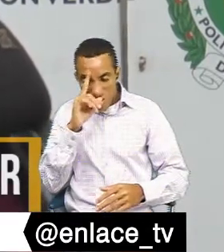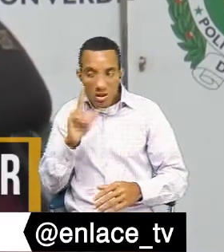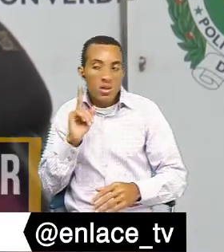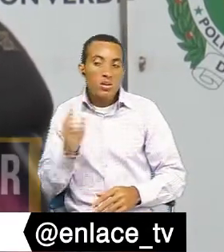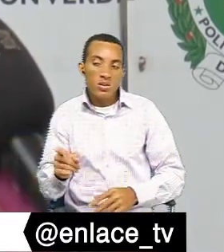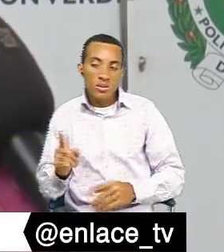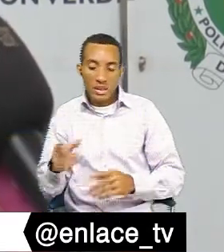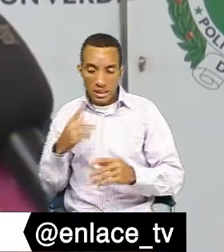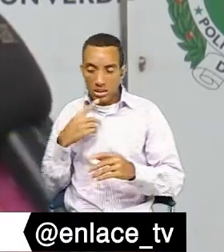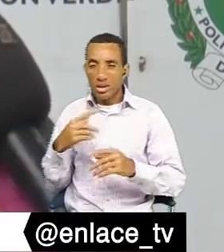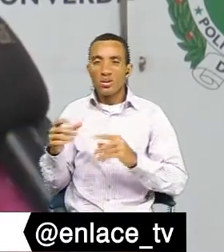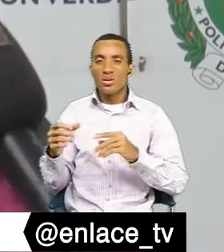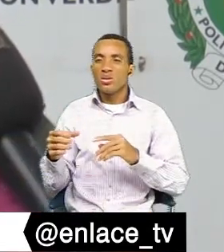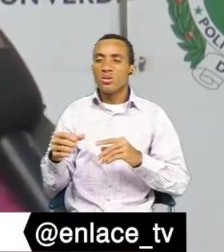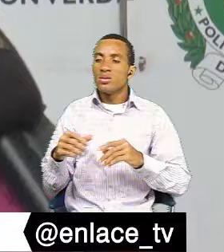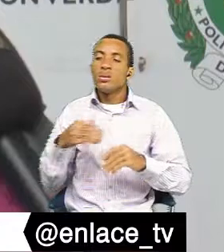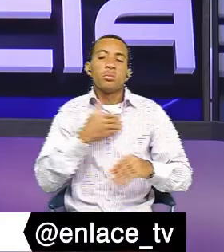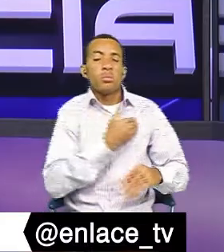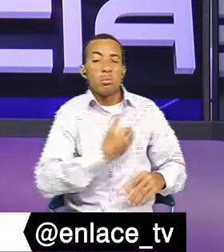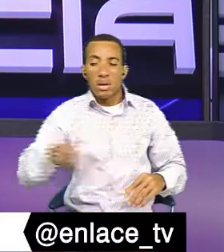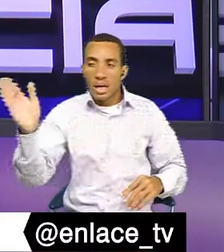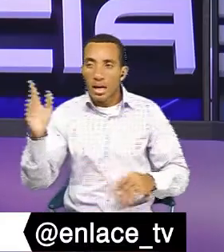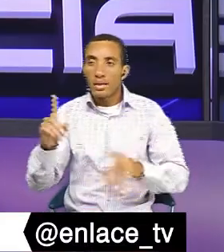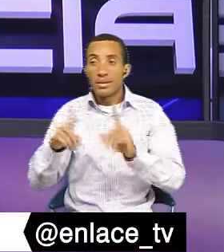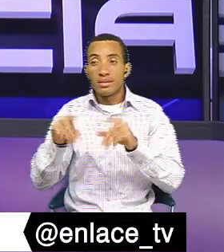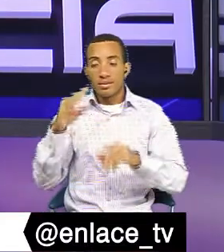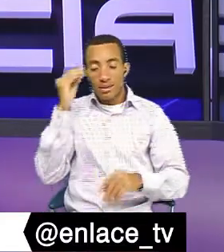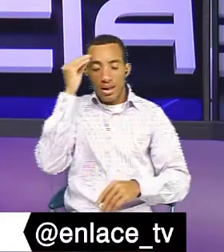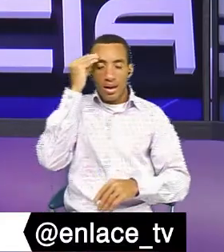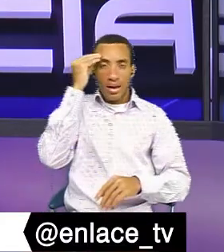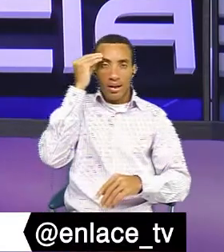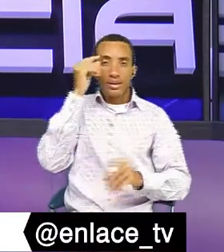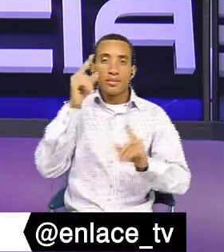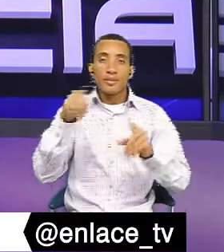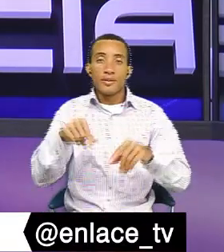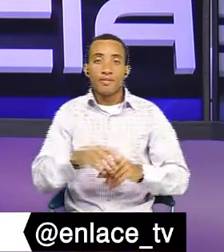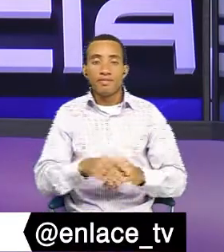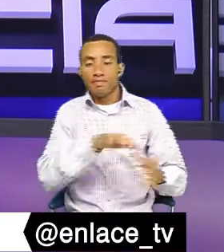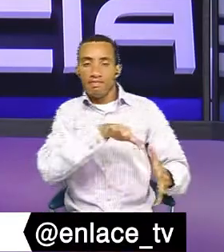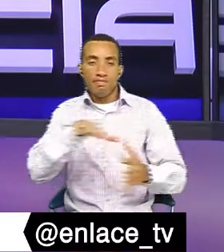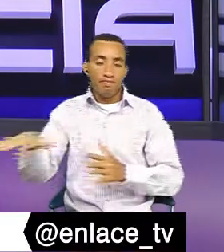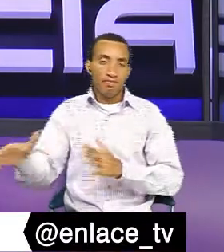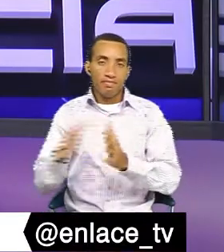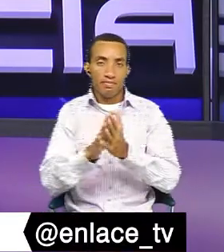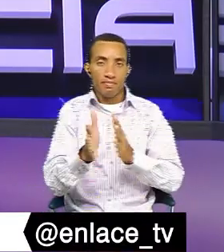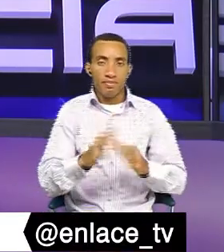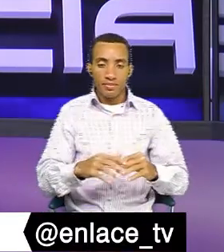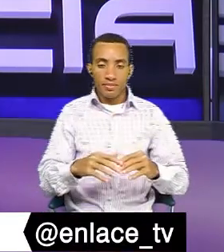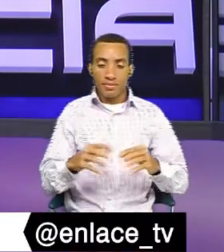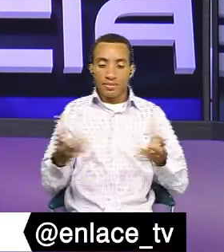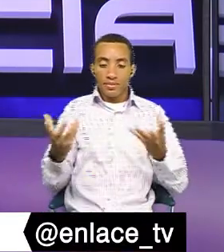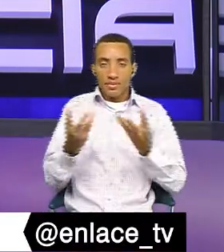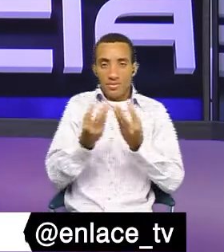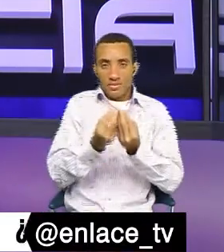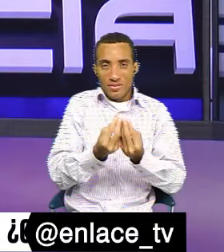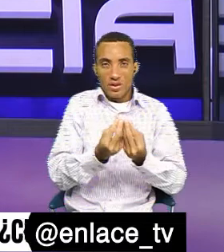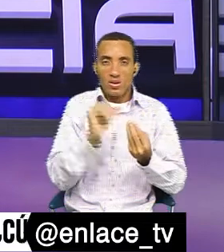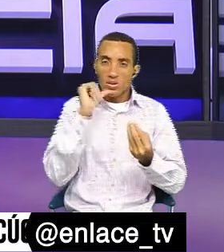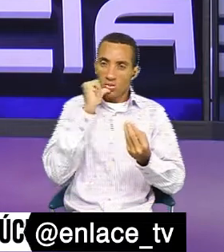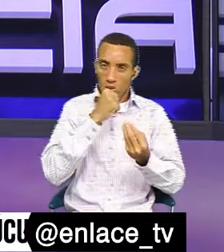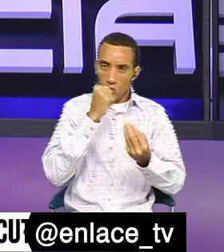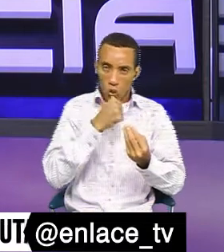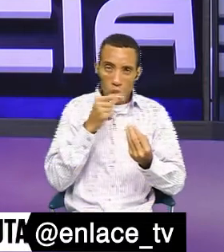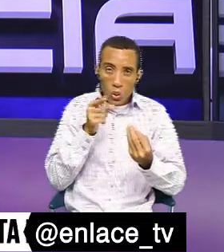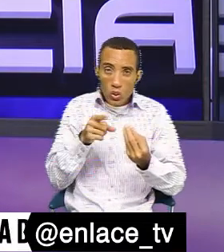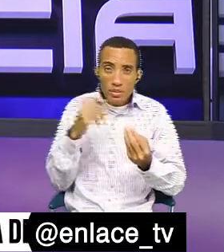de agresiones psicológicas. La Comisión de Víctimas del Congreso de la República sesionará mañana en el